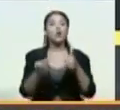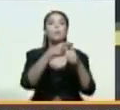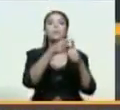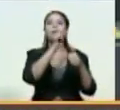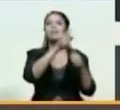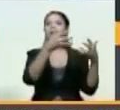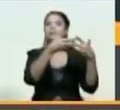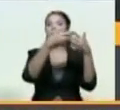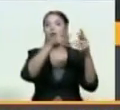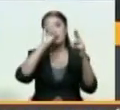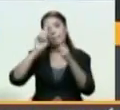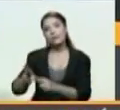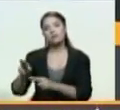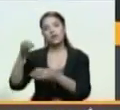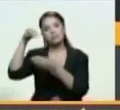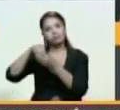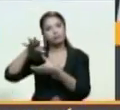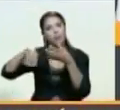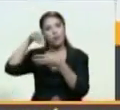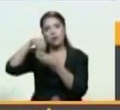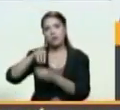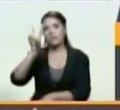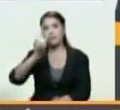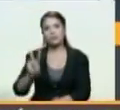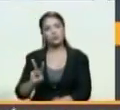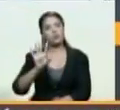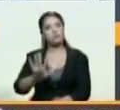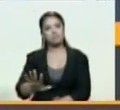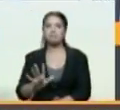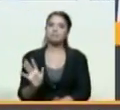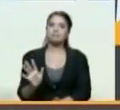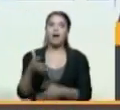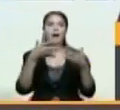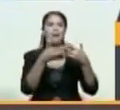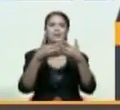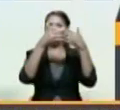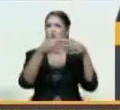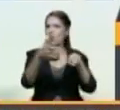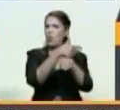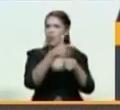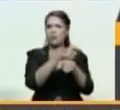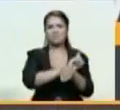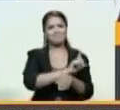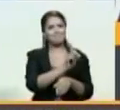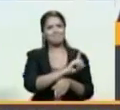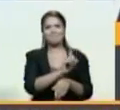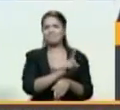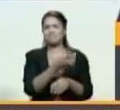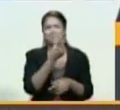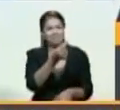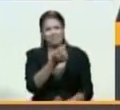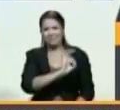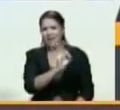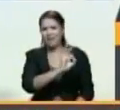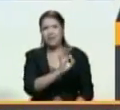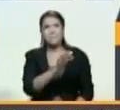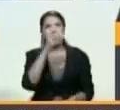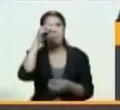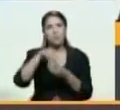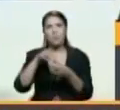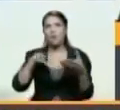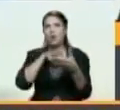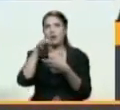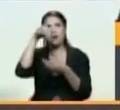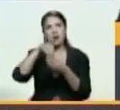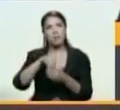Unidos es respetar los asuntos internos venezolanos. Estados Unidos ni su gobierno son absolutamente nadie para inmiscuirse en los